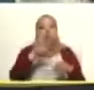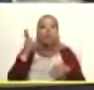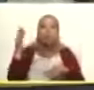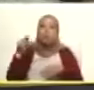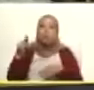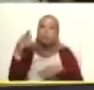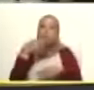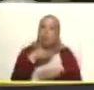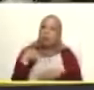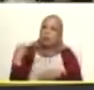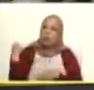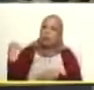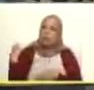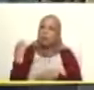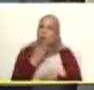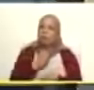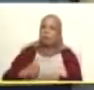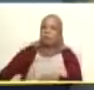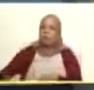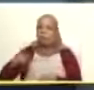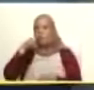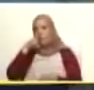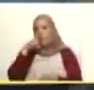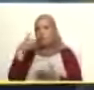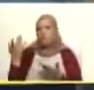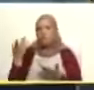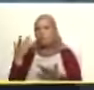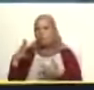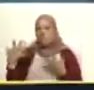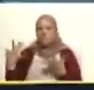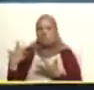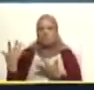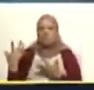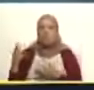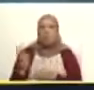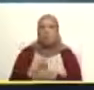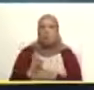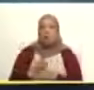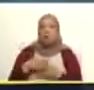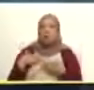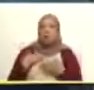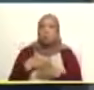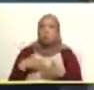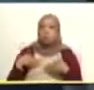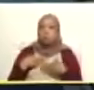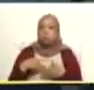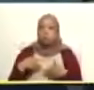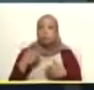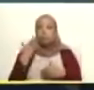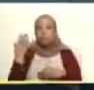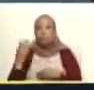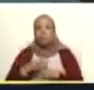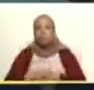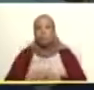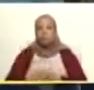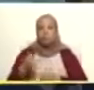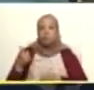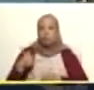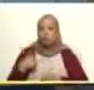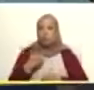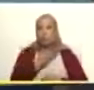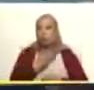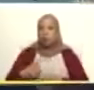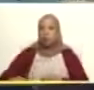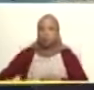Merichelle? Cuéntale cada paso cómo es, lo fácil, lo rápido y lo cómodo, como dijo Andrea. Bueno, mi presidente, nos